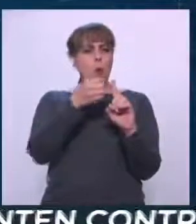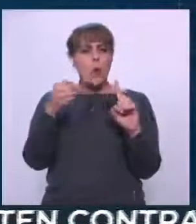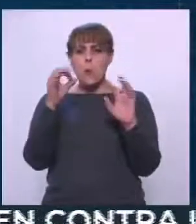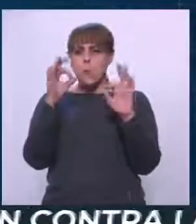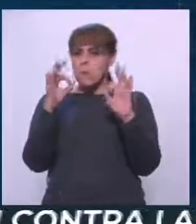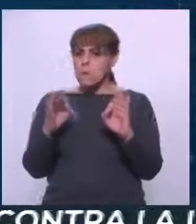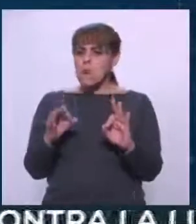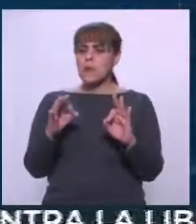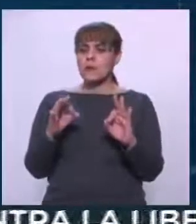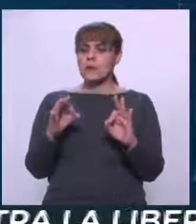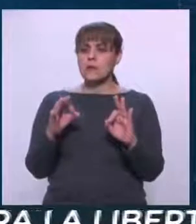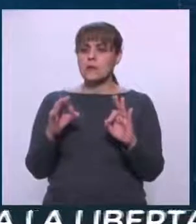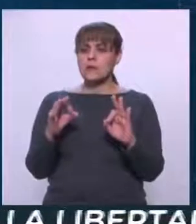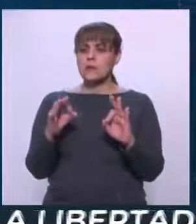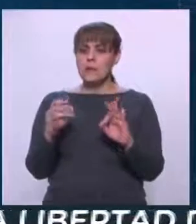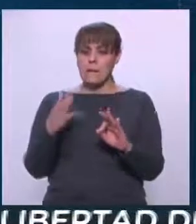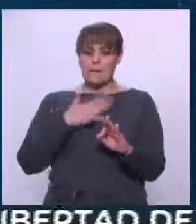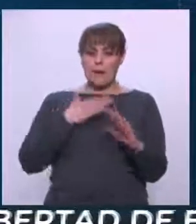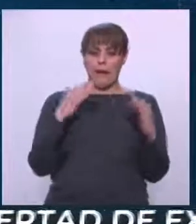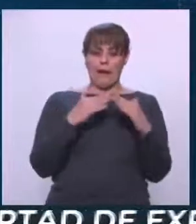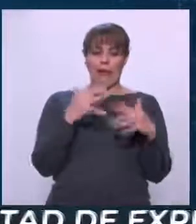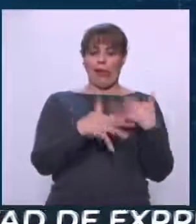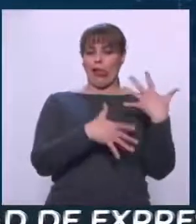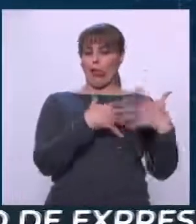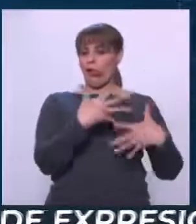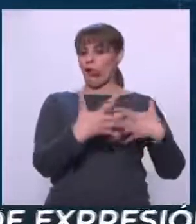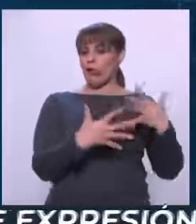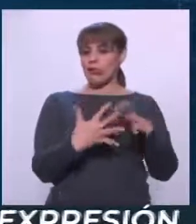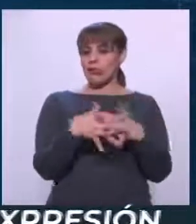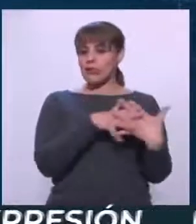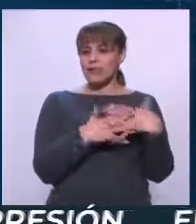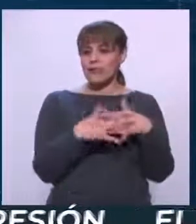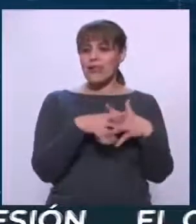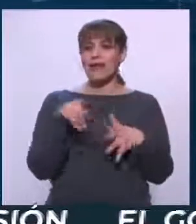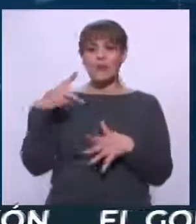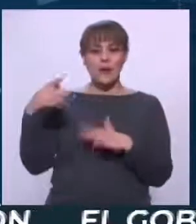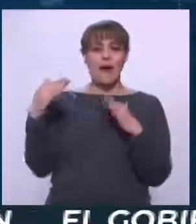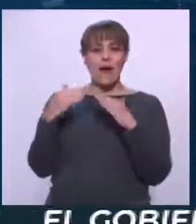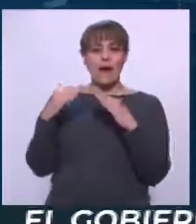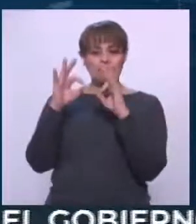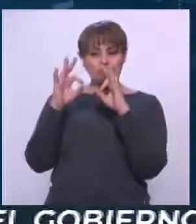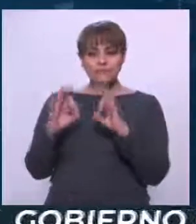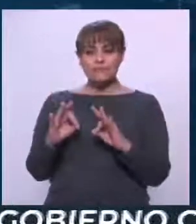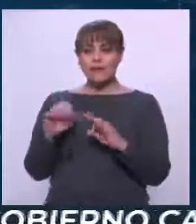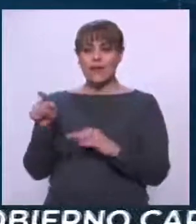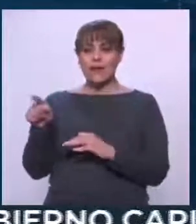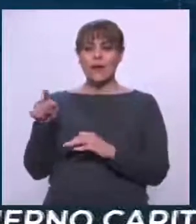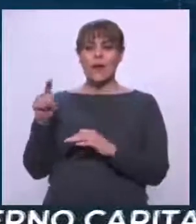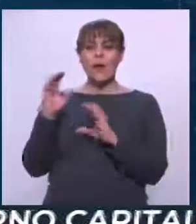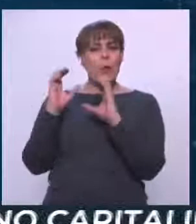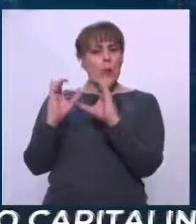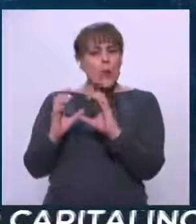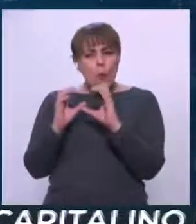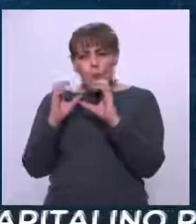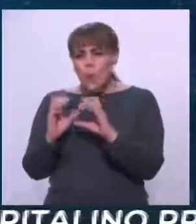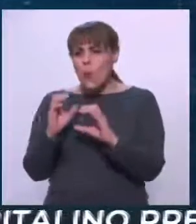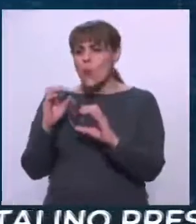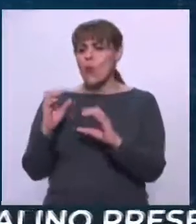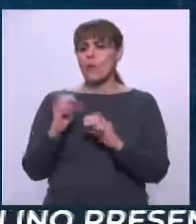ordenada, a diferencia de la mía, y ella era una gente muy ponderada, muy